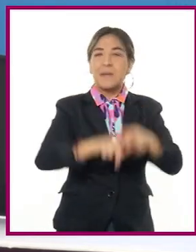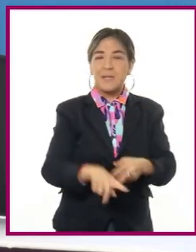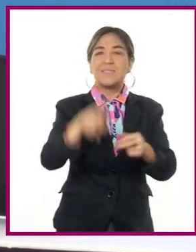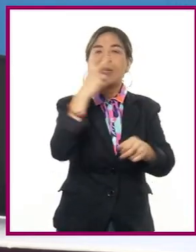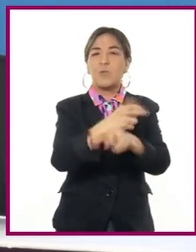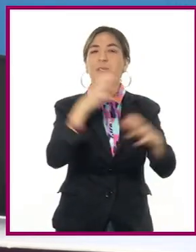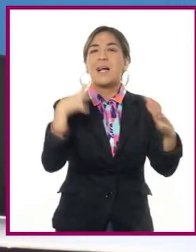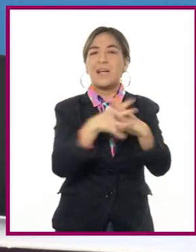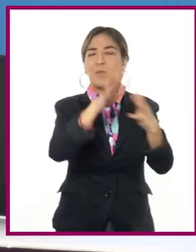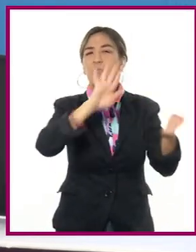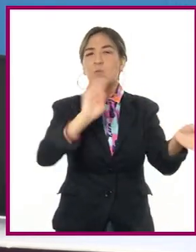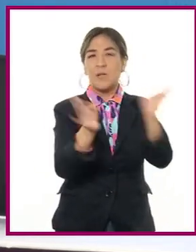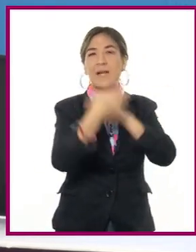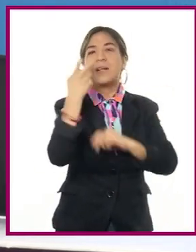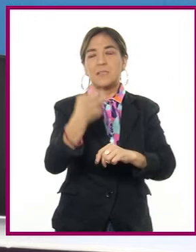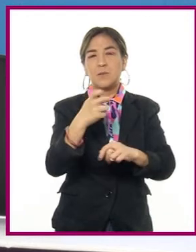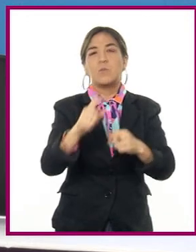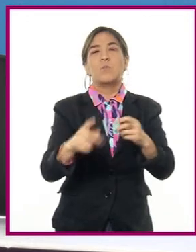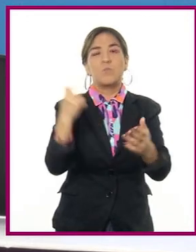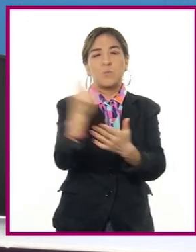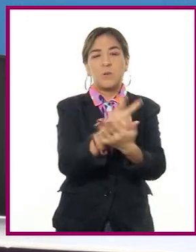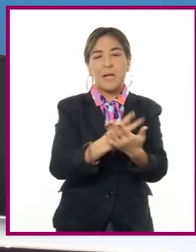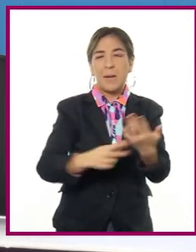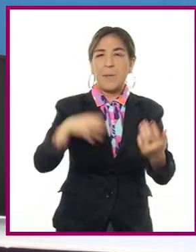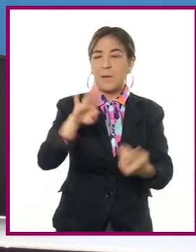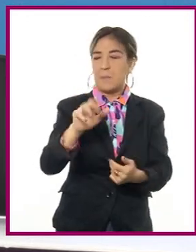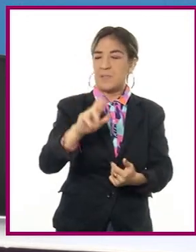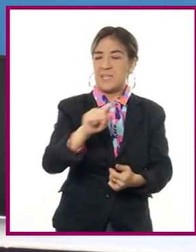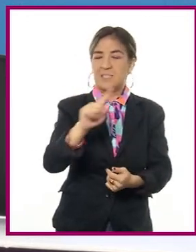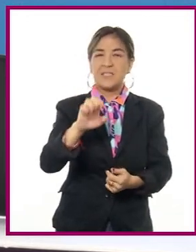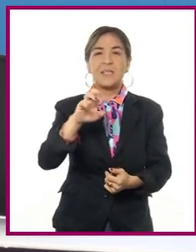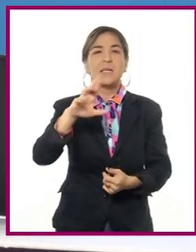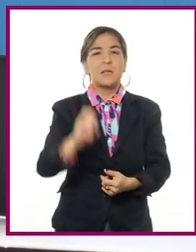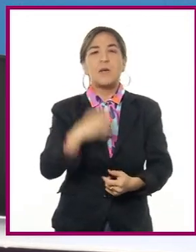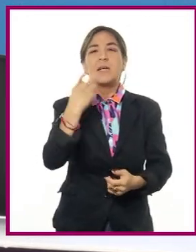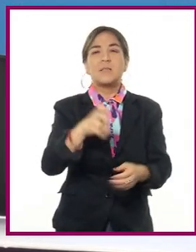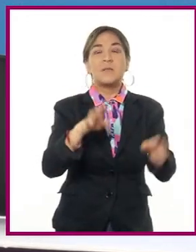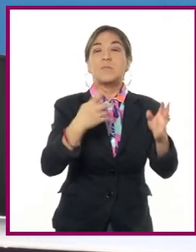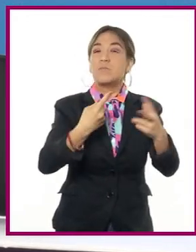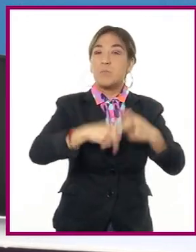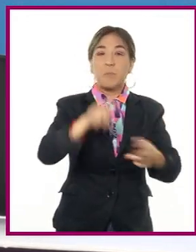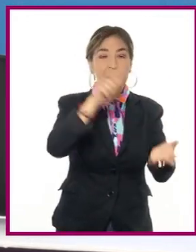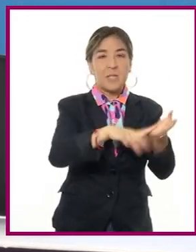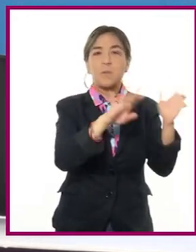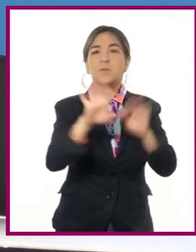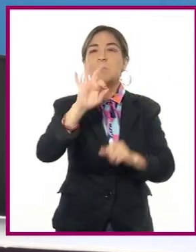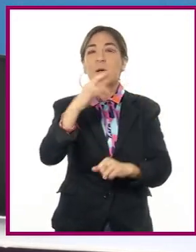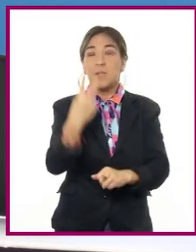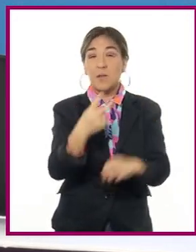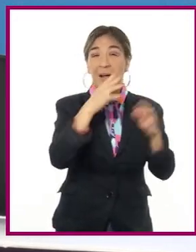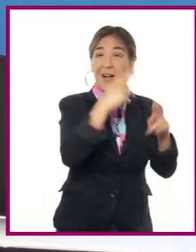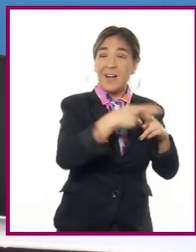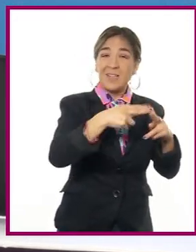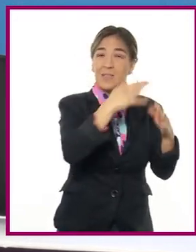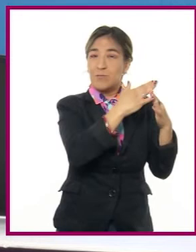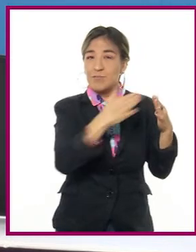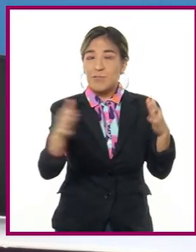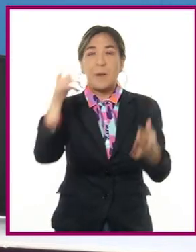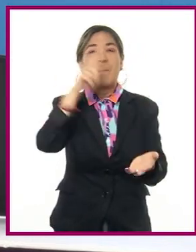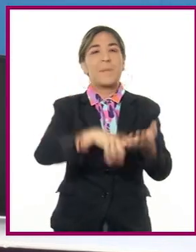del llamado Programa Bracero, que comenzó en 1942 y duró hasta mediados de la década